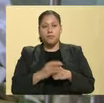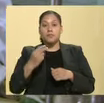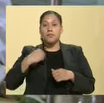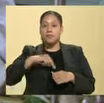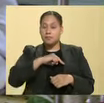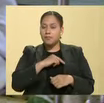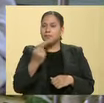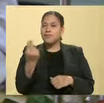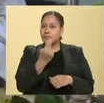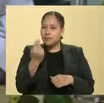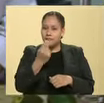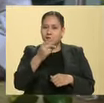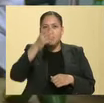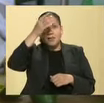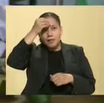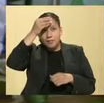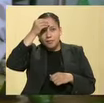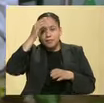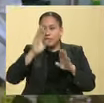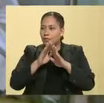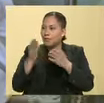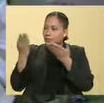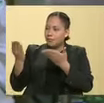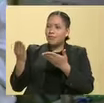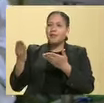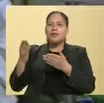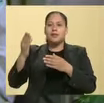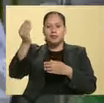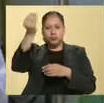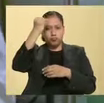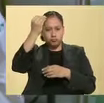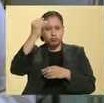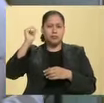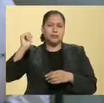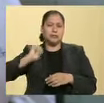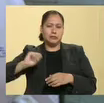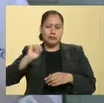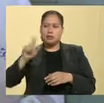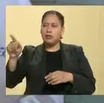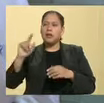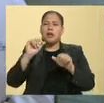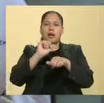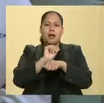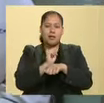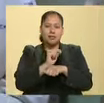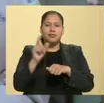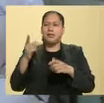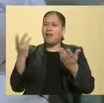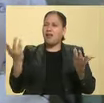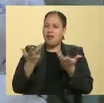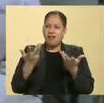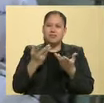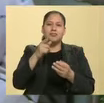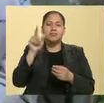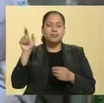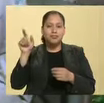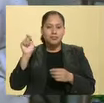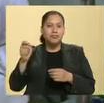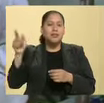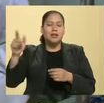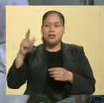tenemos que aprender de nuestros sabios, de nuestros artistas, de nuestros creadores, aquellos que